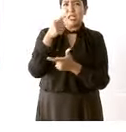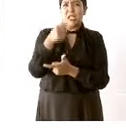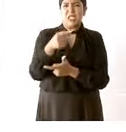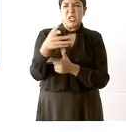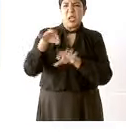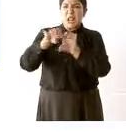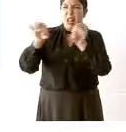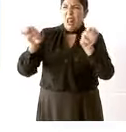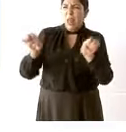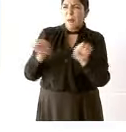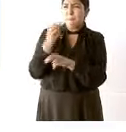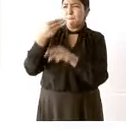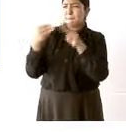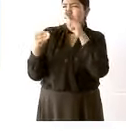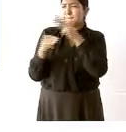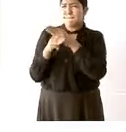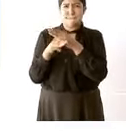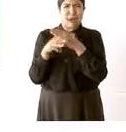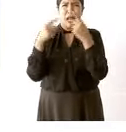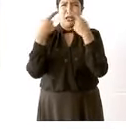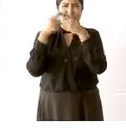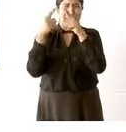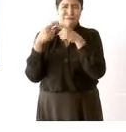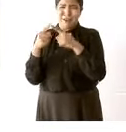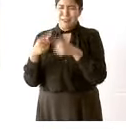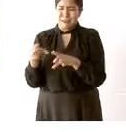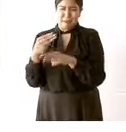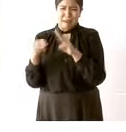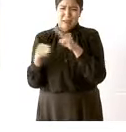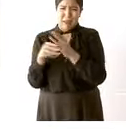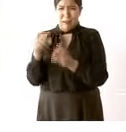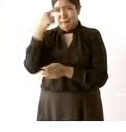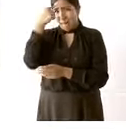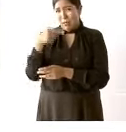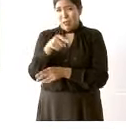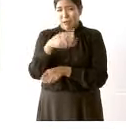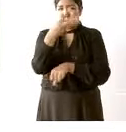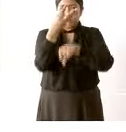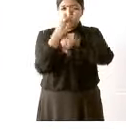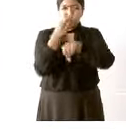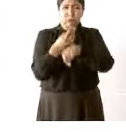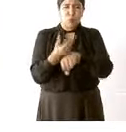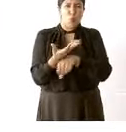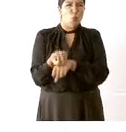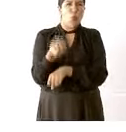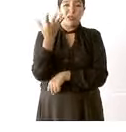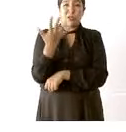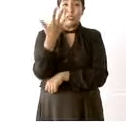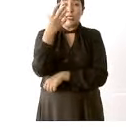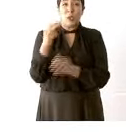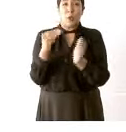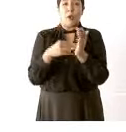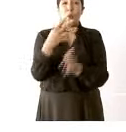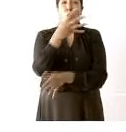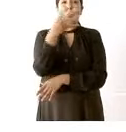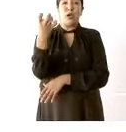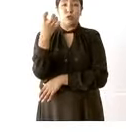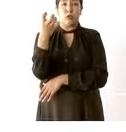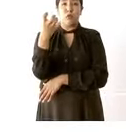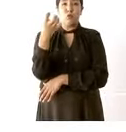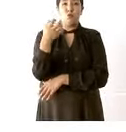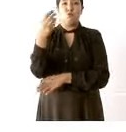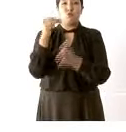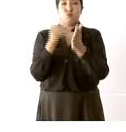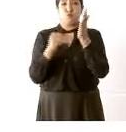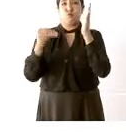de toda la infraestructura de patios, etcétera, estamos hablando de más o menos 5.400 millones de pesos. Y aquí lo que